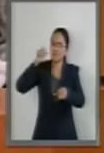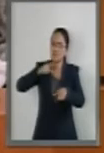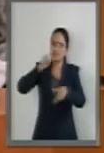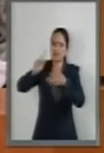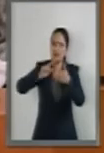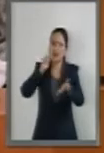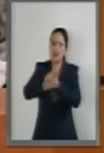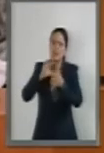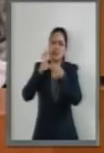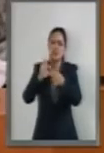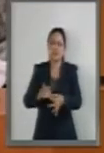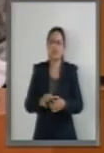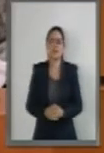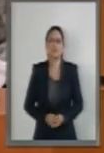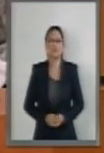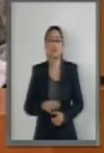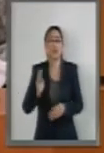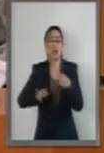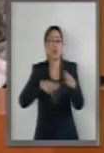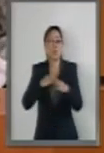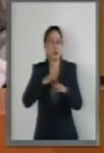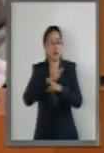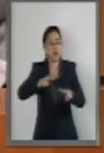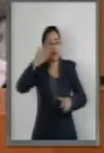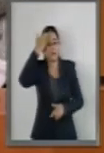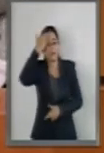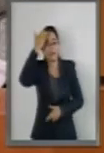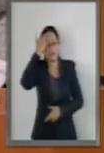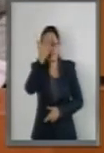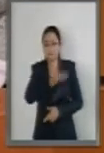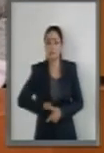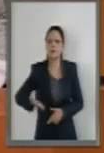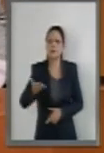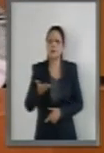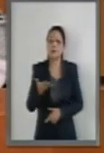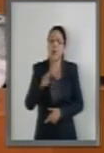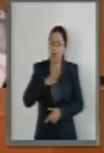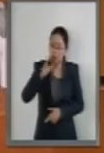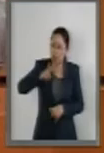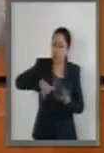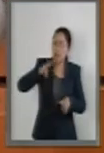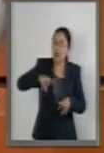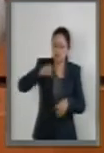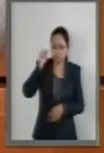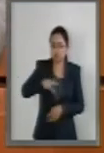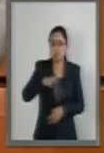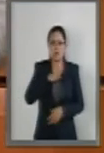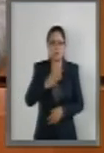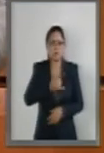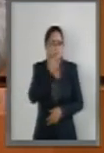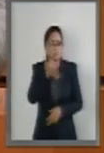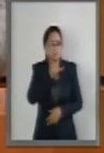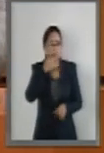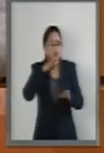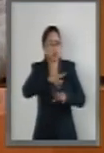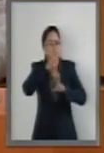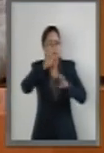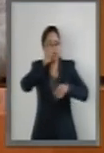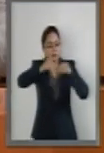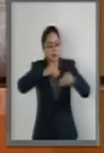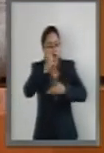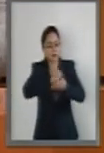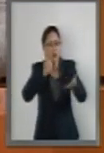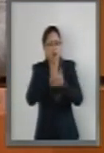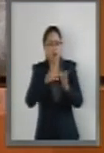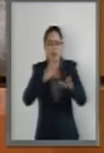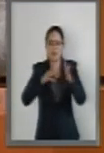legislación. El mundo ha reconocido que ha habido errores en la concepción urbana, ha habido